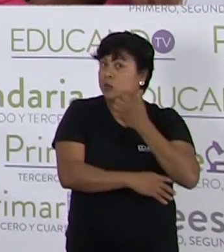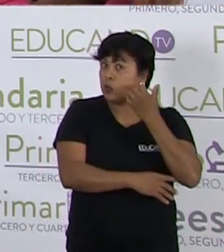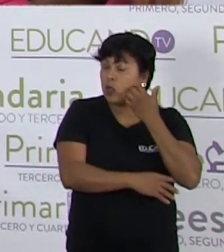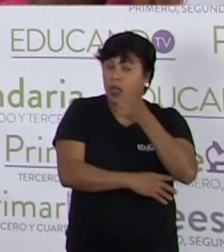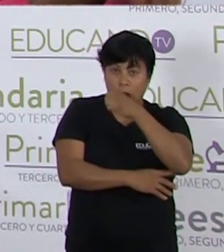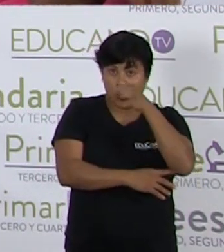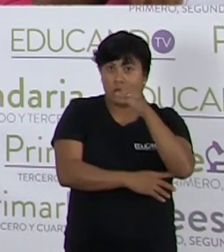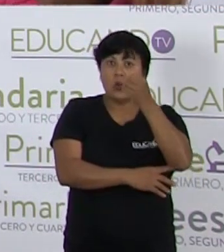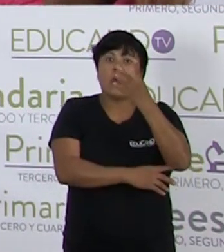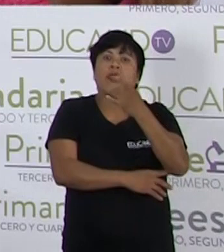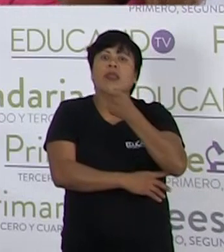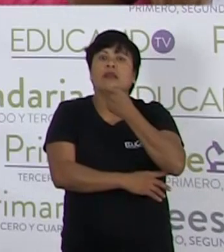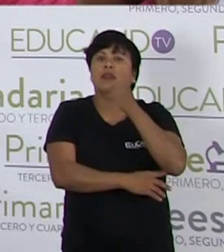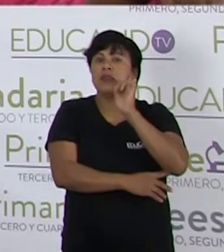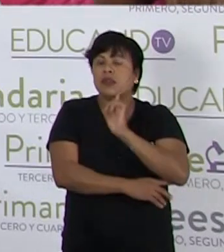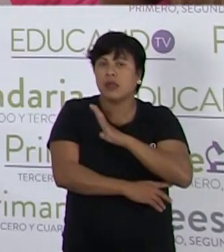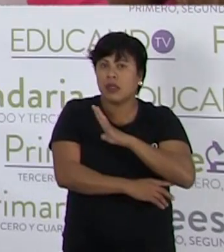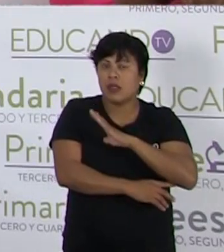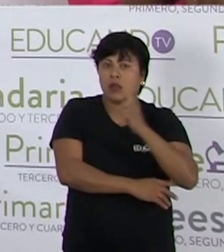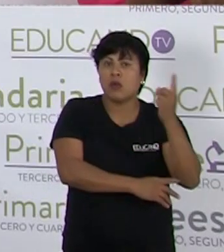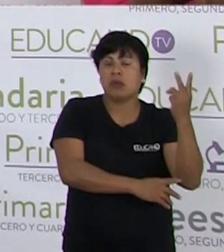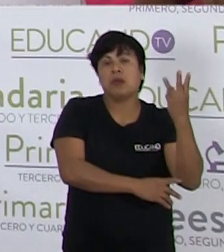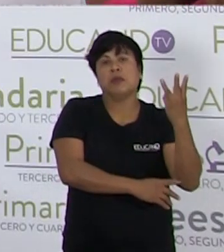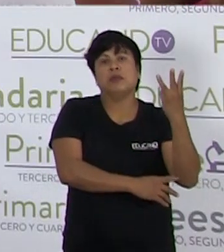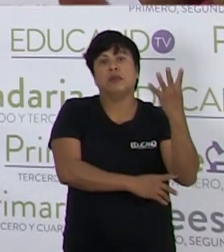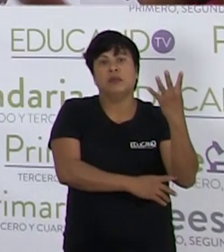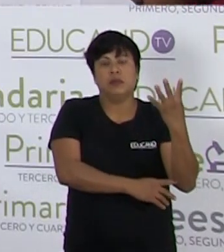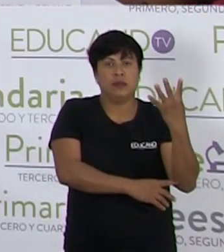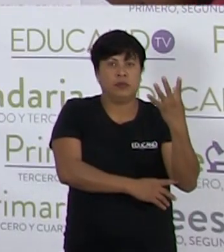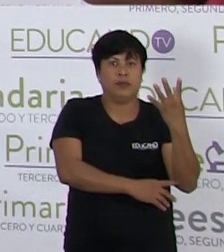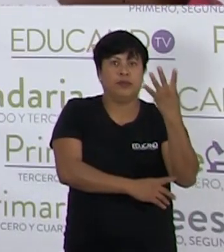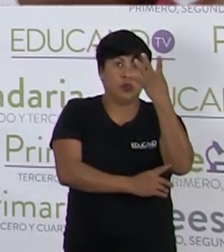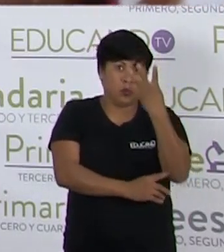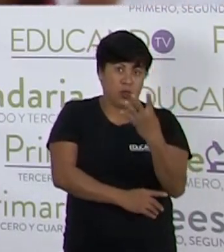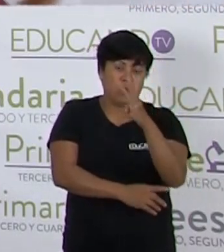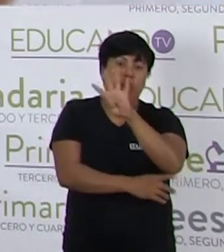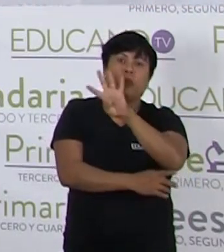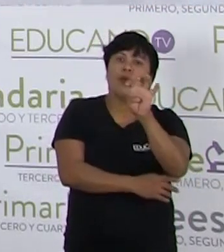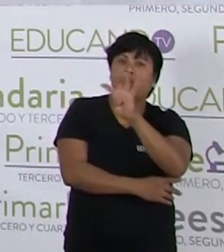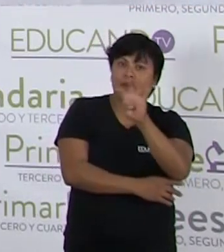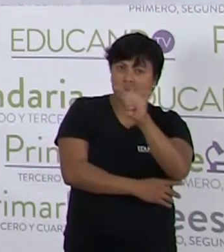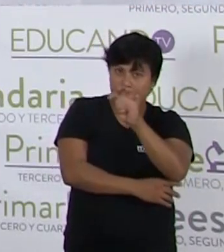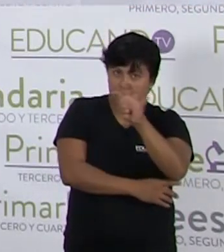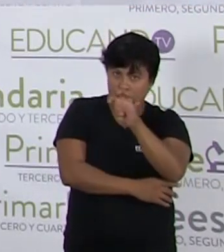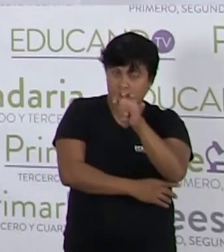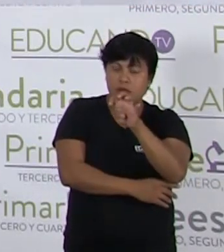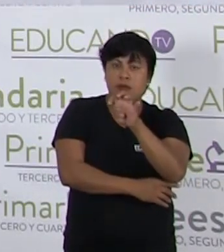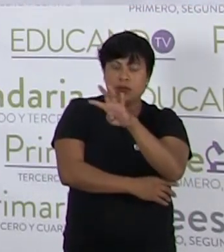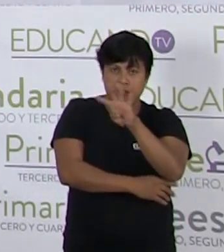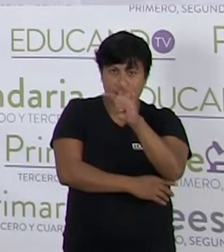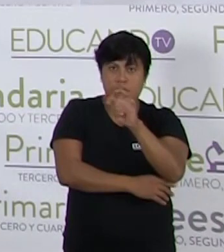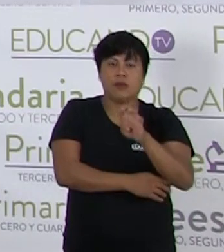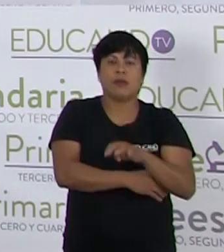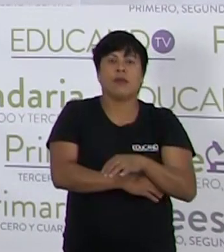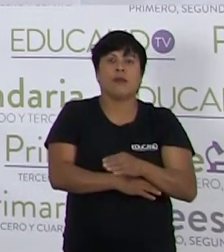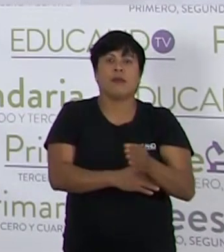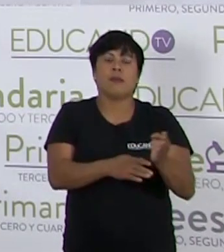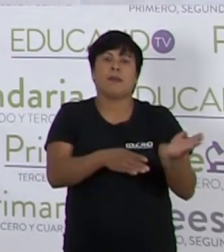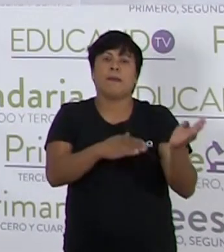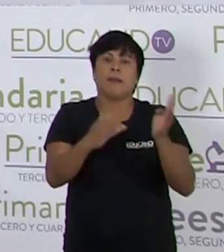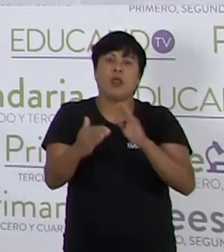¿Cuántas niñas tengo? 1, 2, 3, 4. Entonces serían